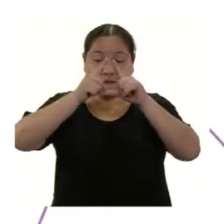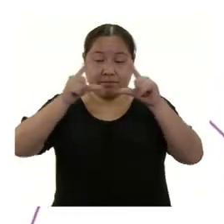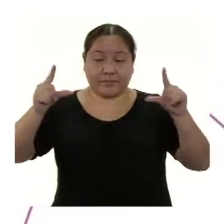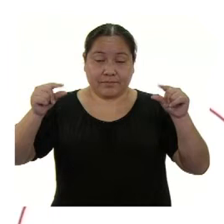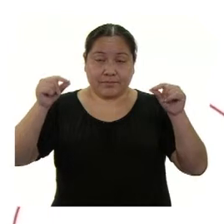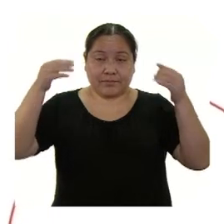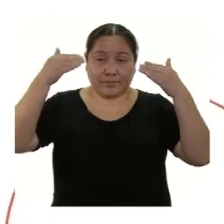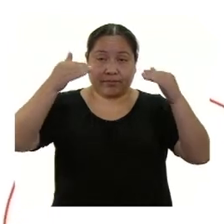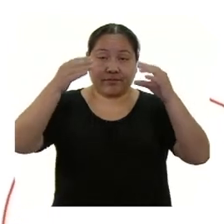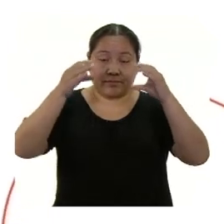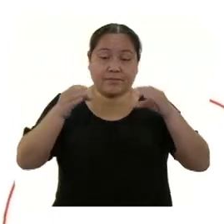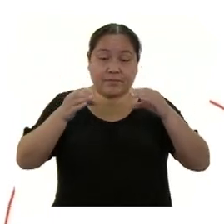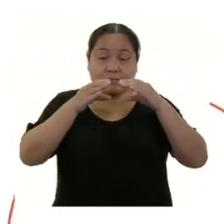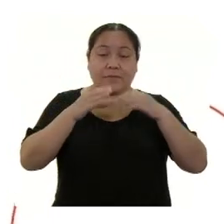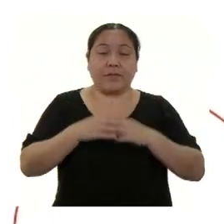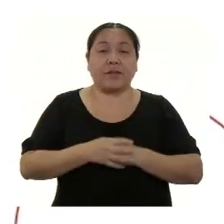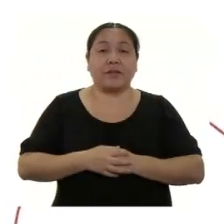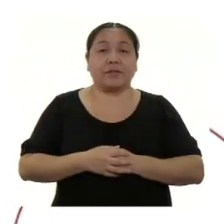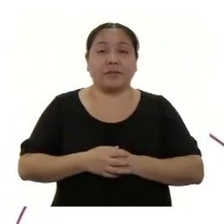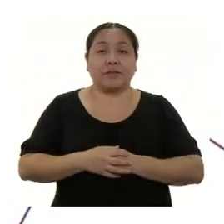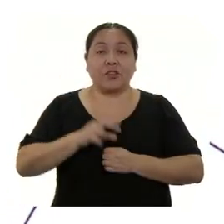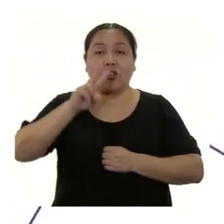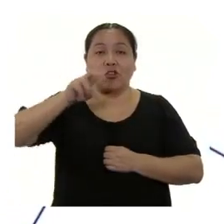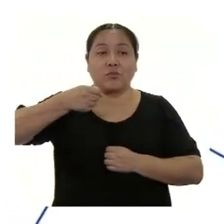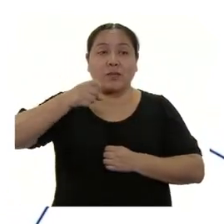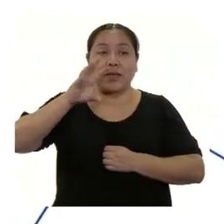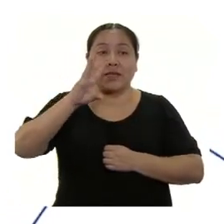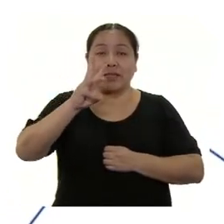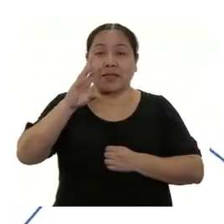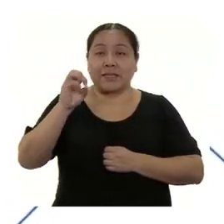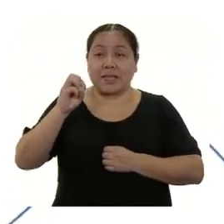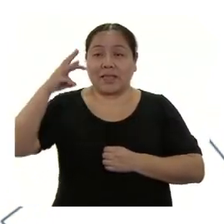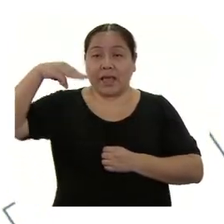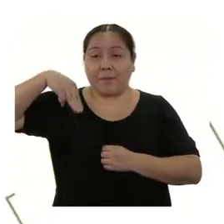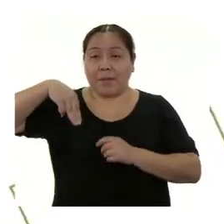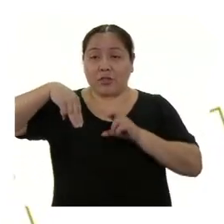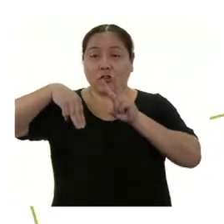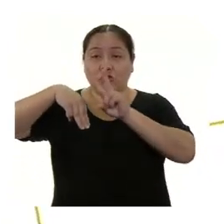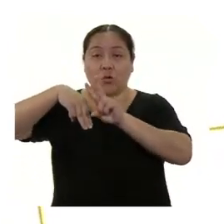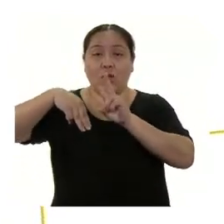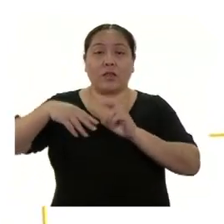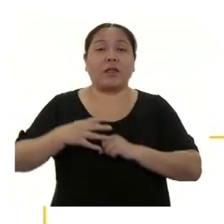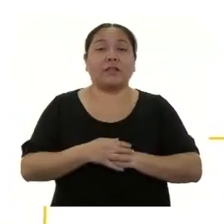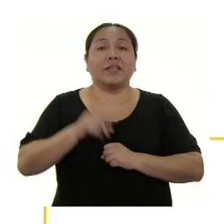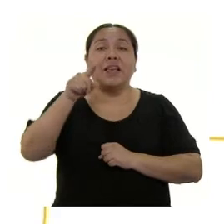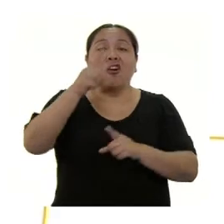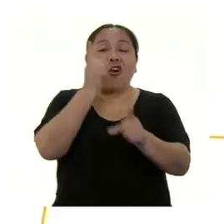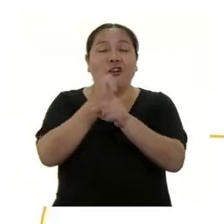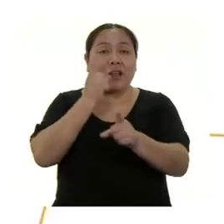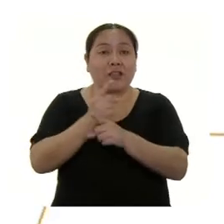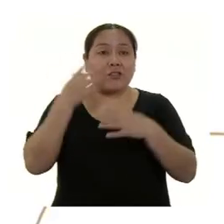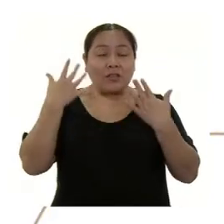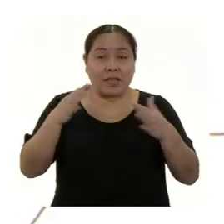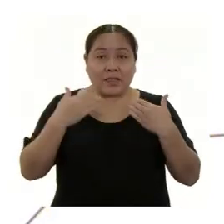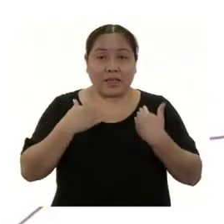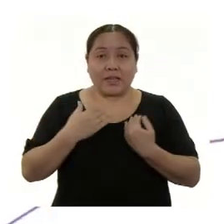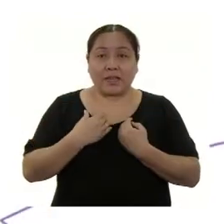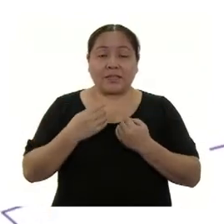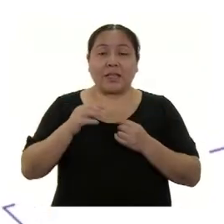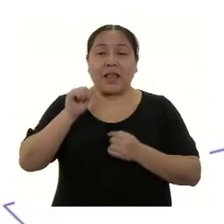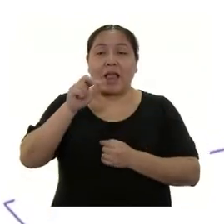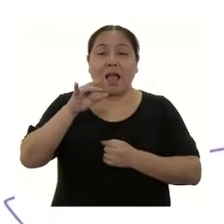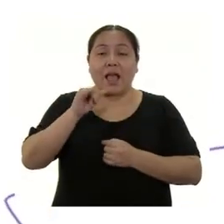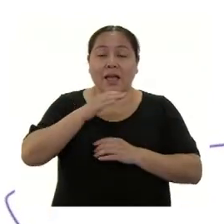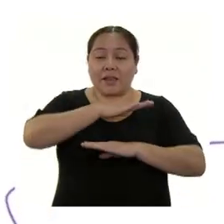triangular es de 2060 metros cuadrados. Eso es, ya tenemos el área